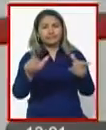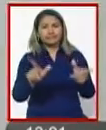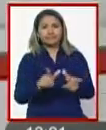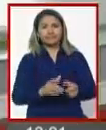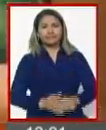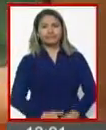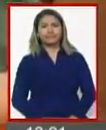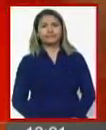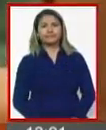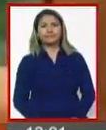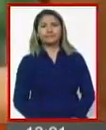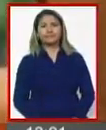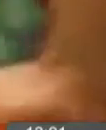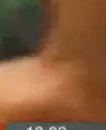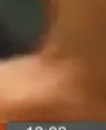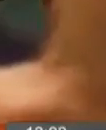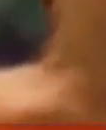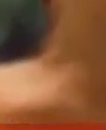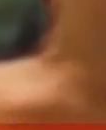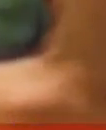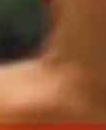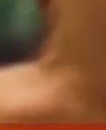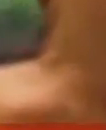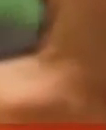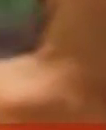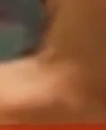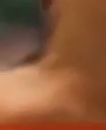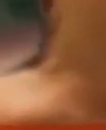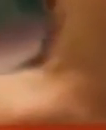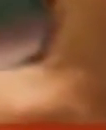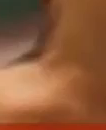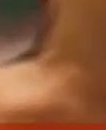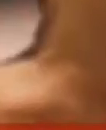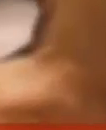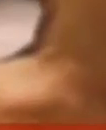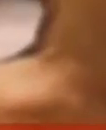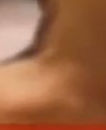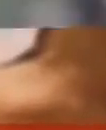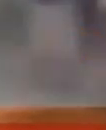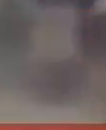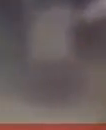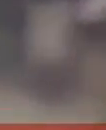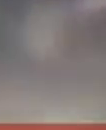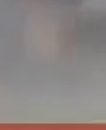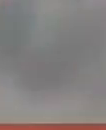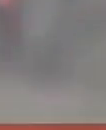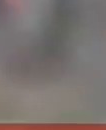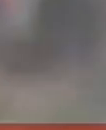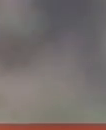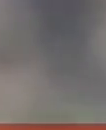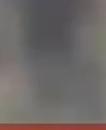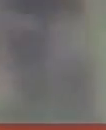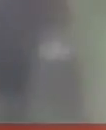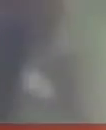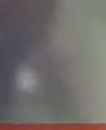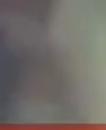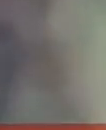lugar. Reporteros al Día, porque tú eres parte de la noticia. Envía tus imágenes al WhatsApp